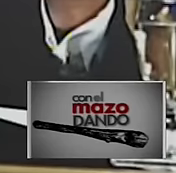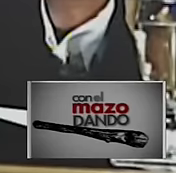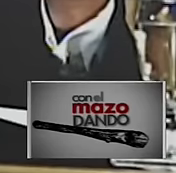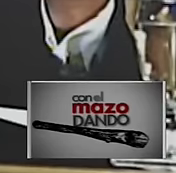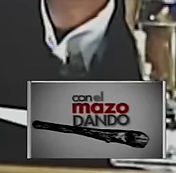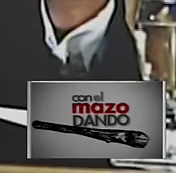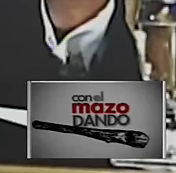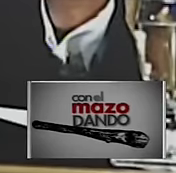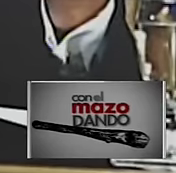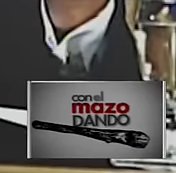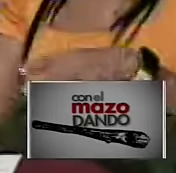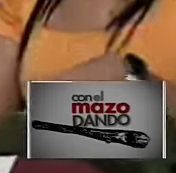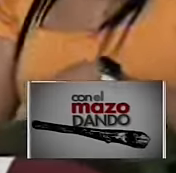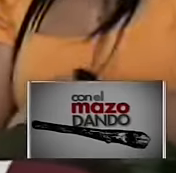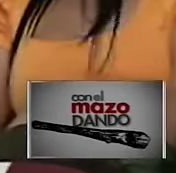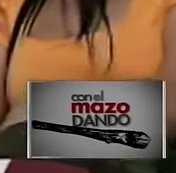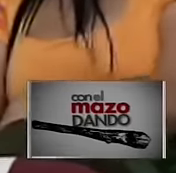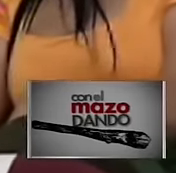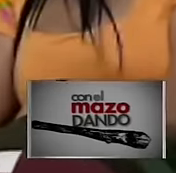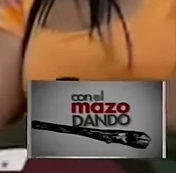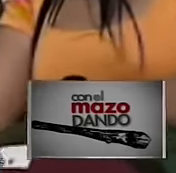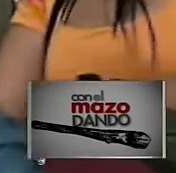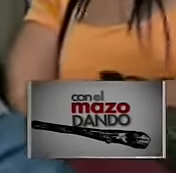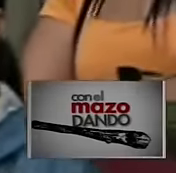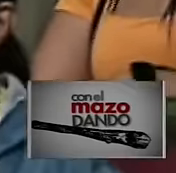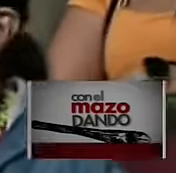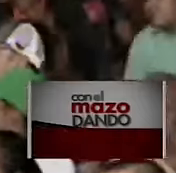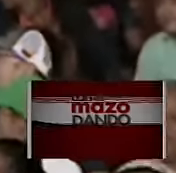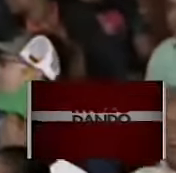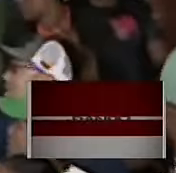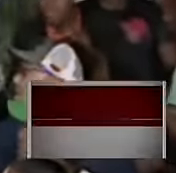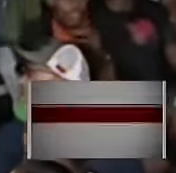Federación Venezolana de Estudiantes Universitarios FEBEU presente.